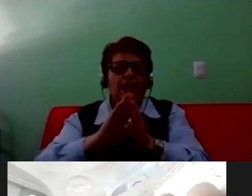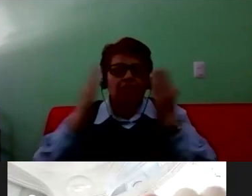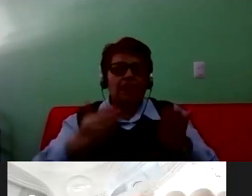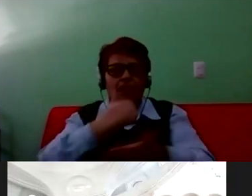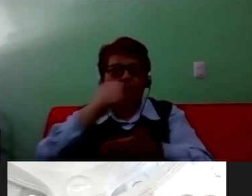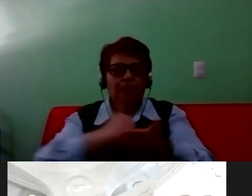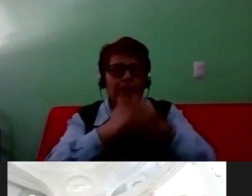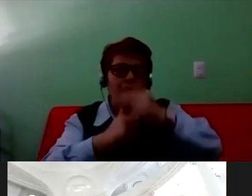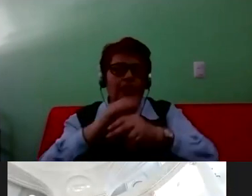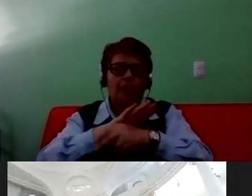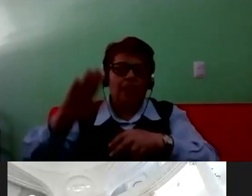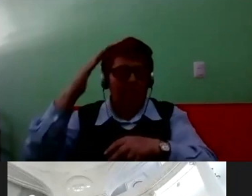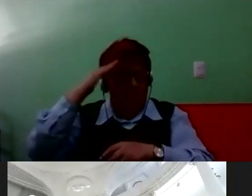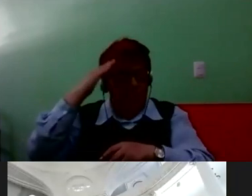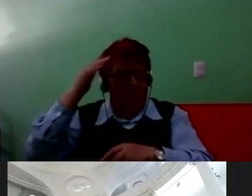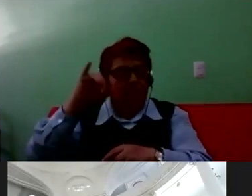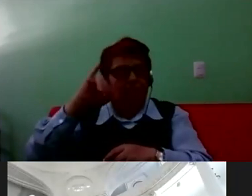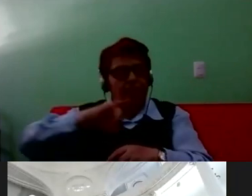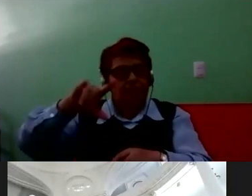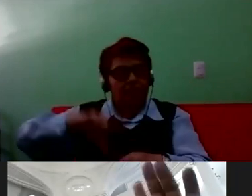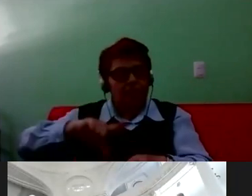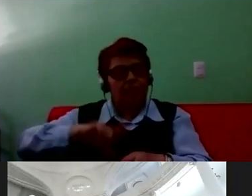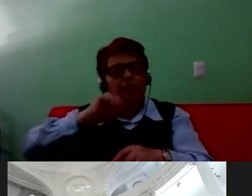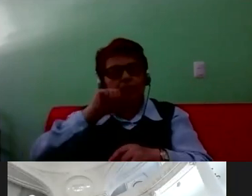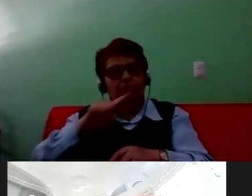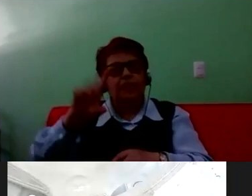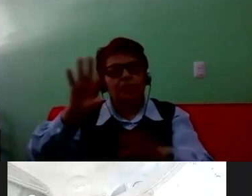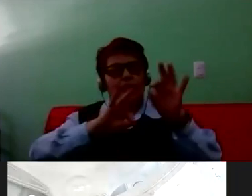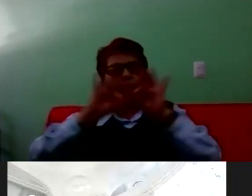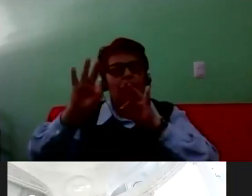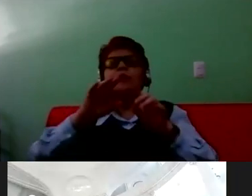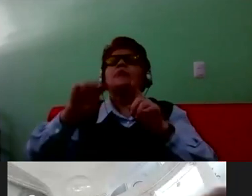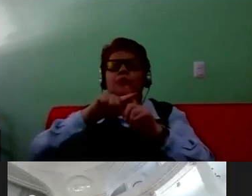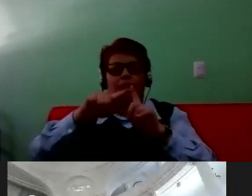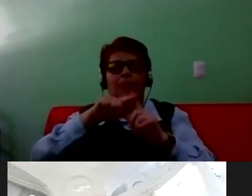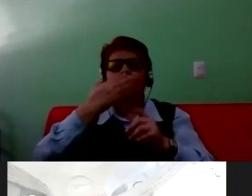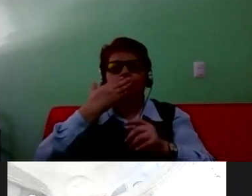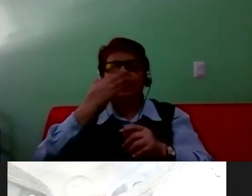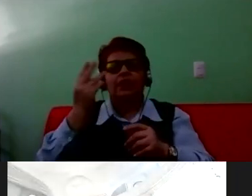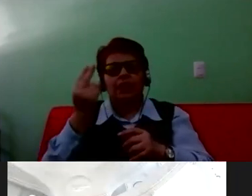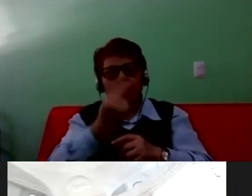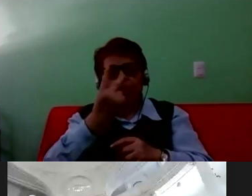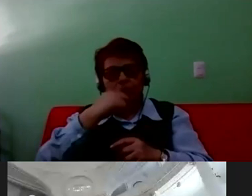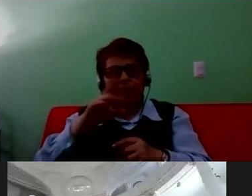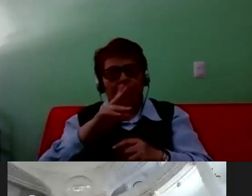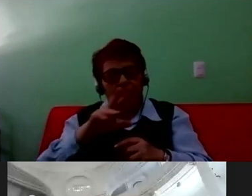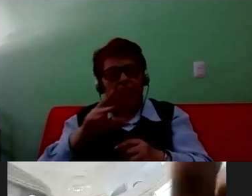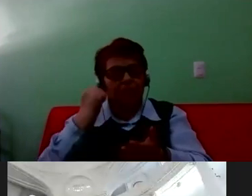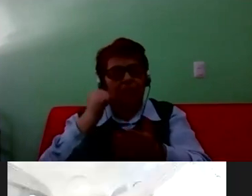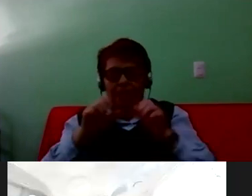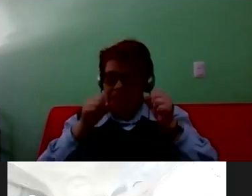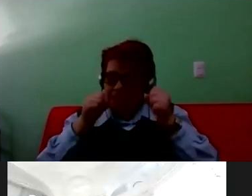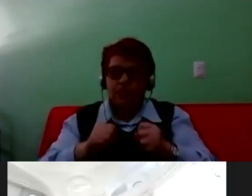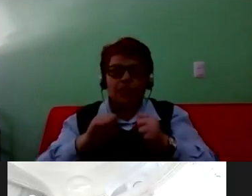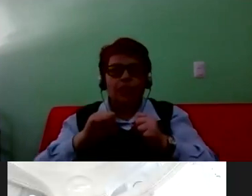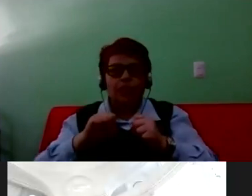México por la titular de la Jefatura de Gobierno, mismas que se consideraron viables y necesarias para poder dar certeza en la